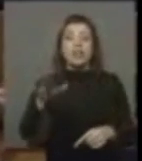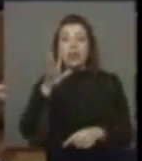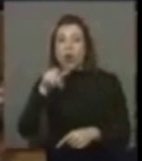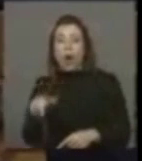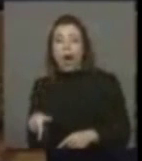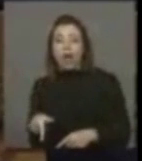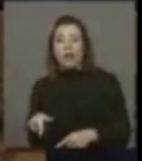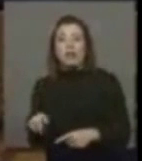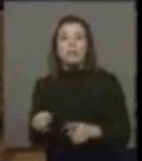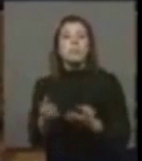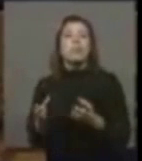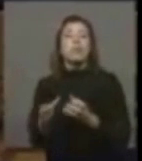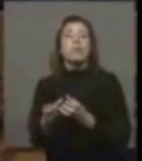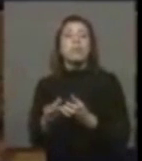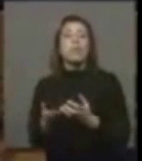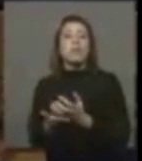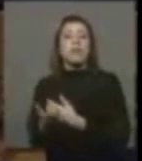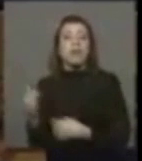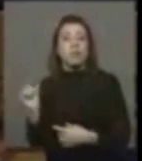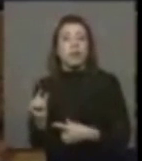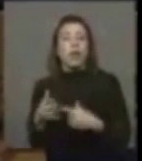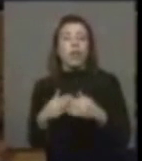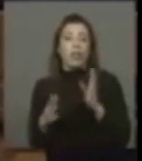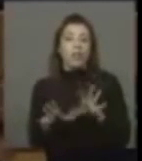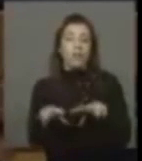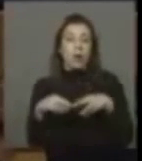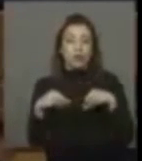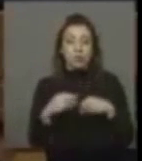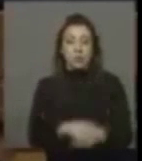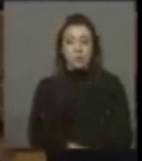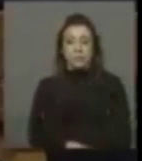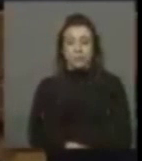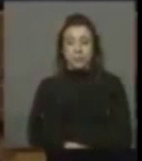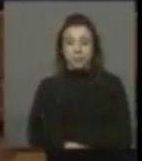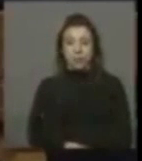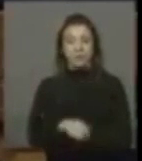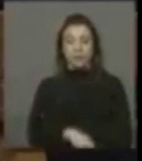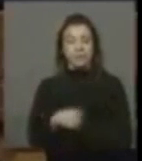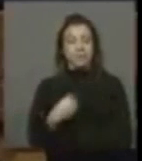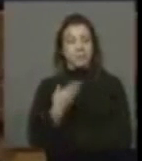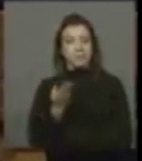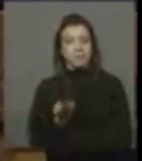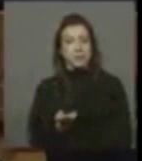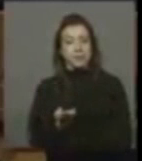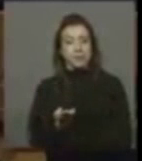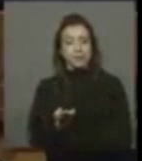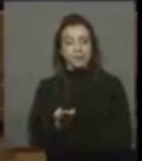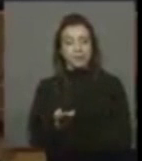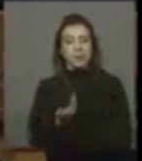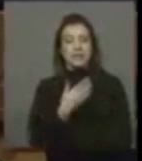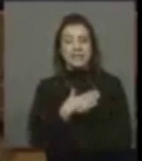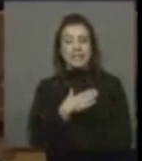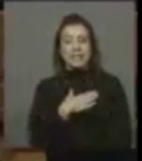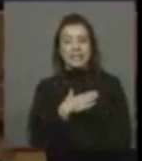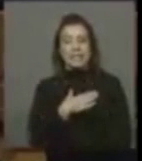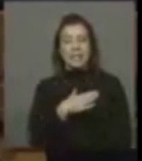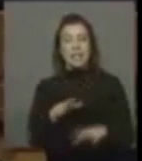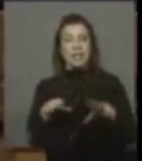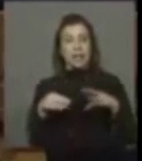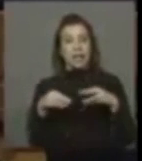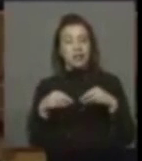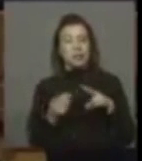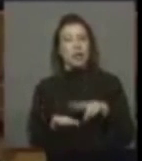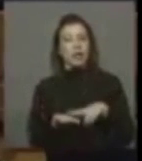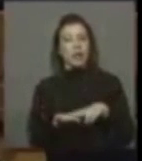que son los grupos vulnerables, en definitiva, de los cuales hay que hacernos cargo. Por lo tanto, esta petición, presidente, lo que busca con ello es hacerse cargo